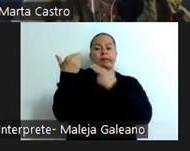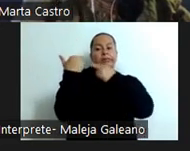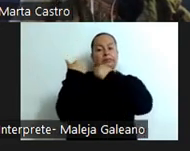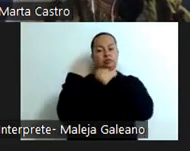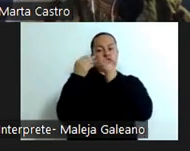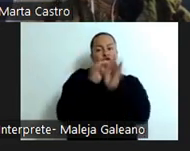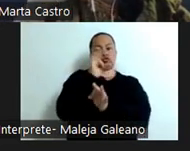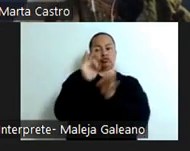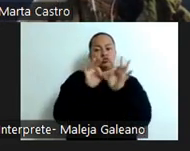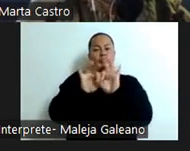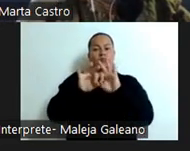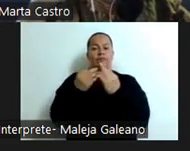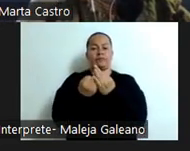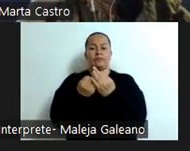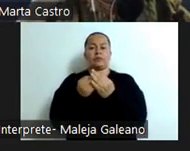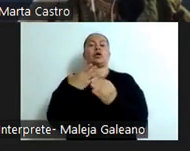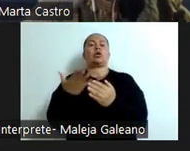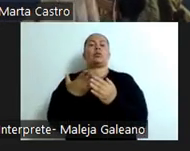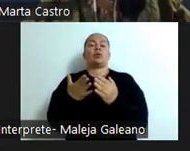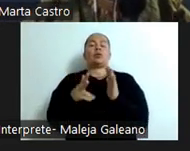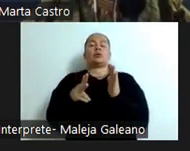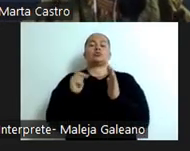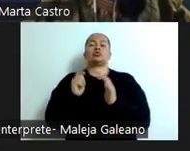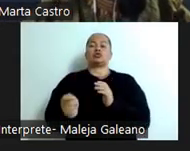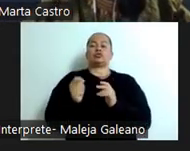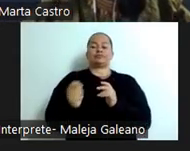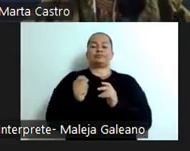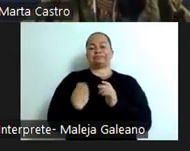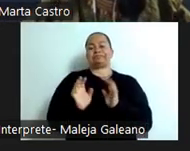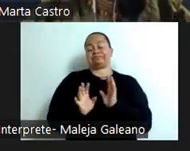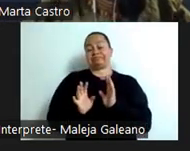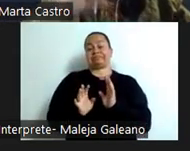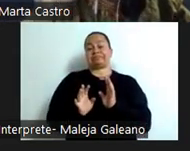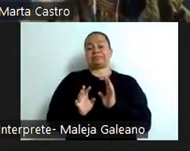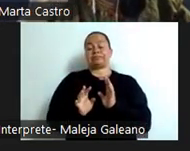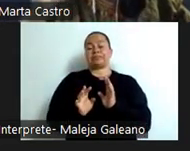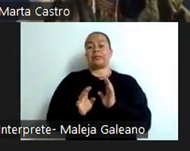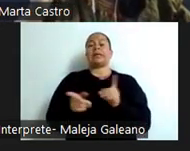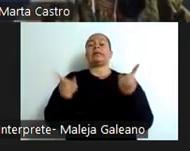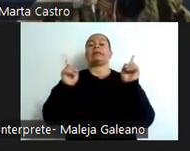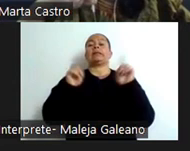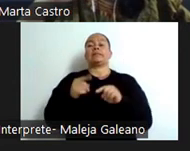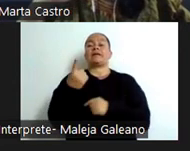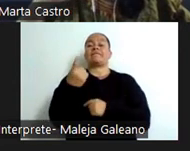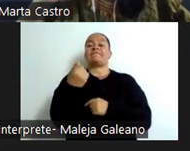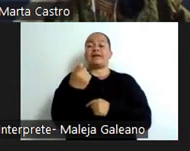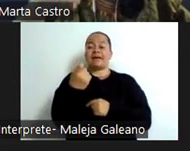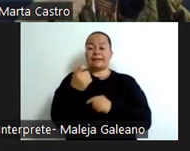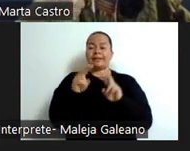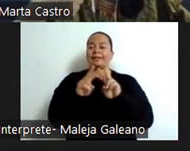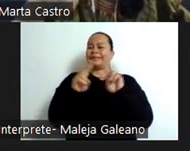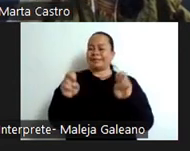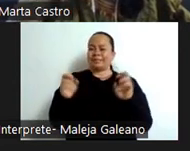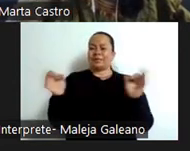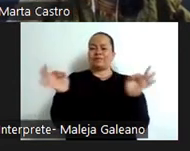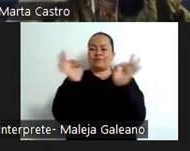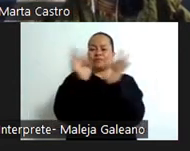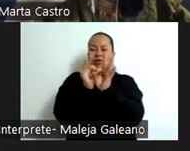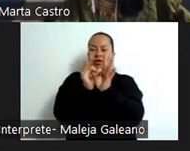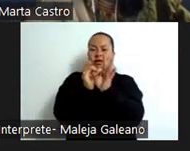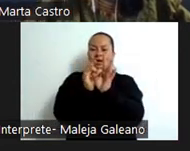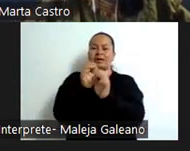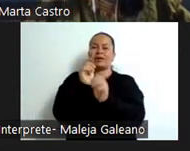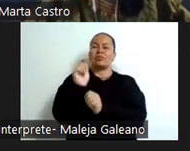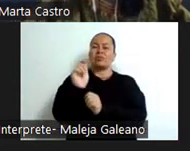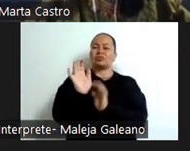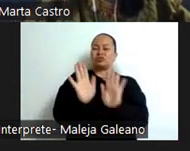familias en la jurisprudencia de la corte y eh nos falta nos falta el tema del enfoque de agencia de enfoque